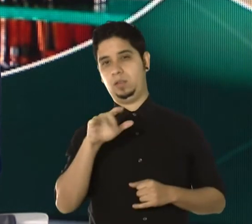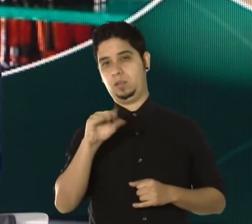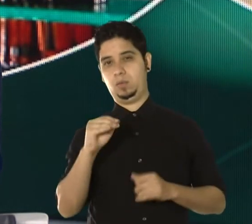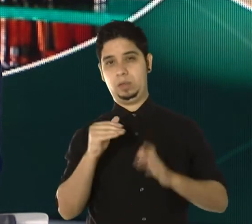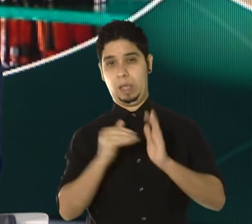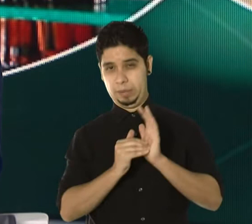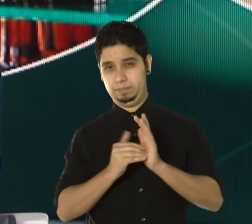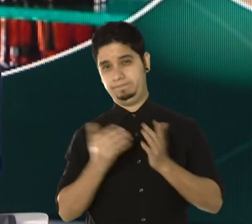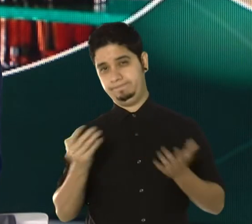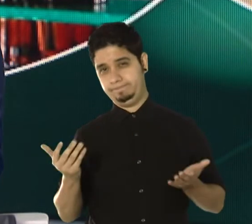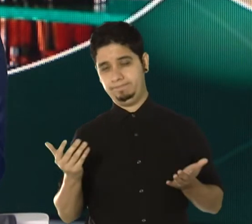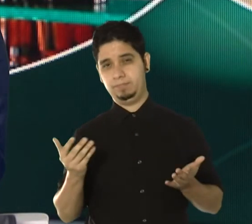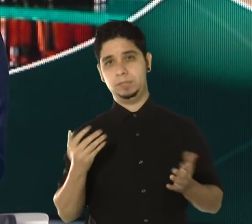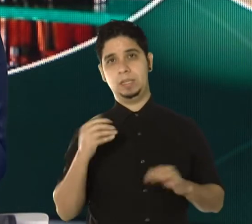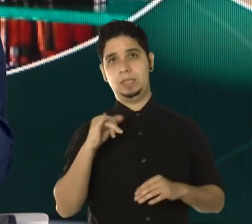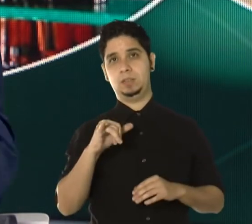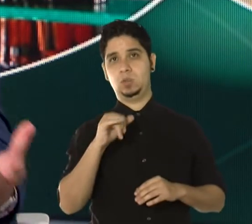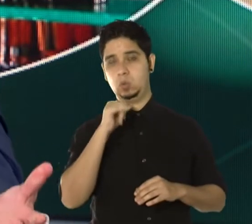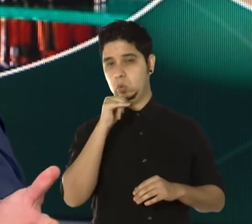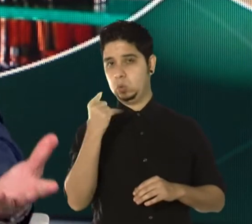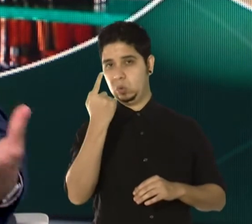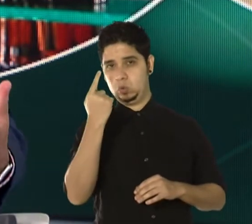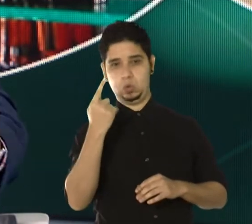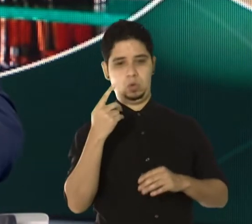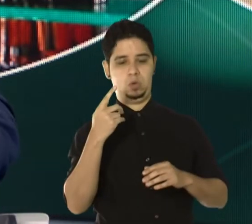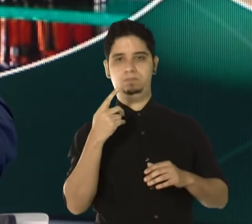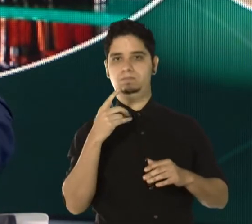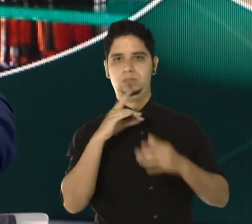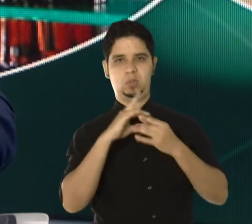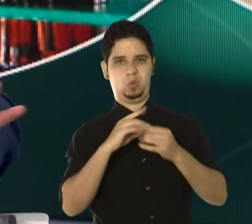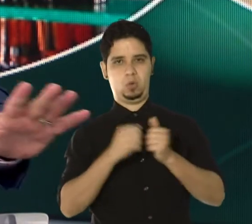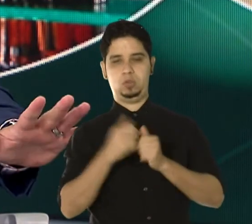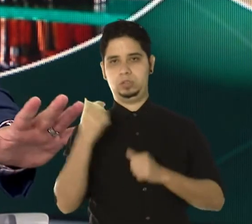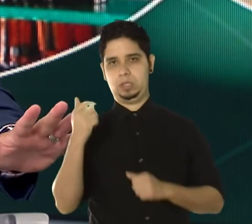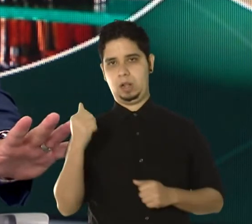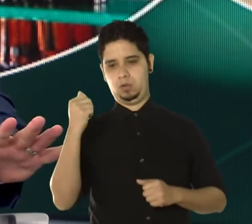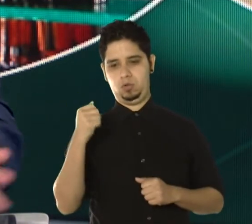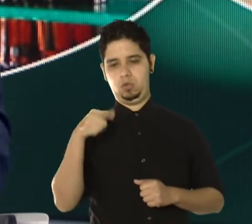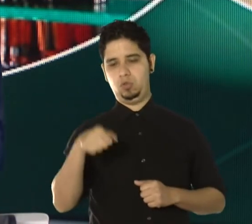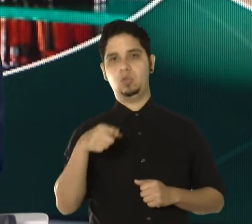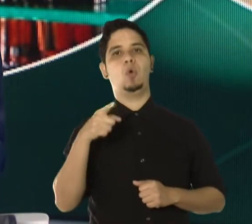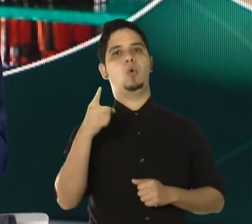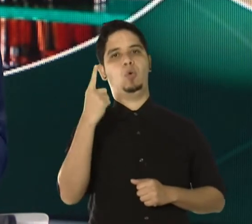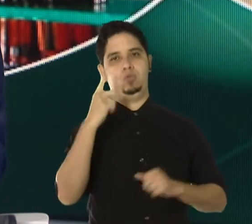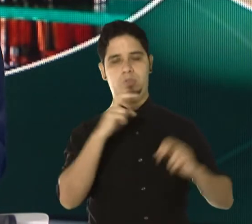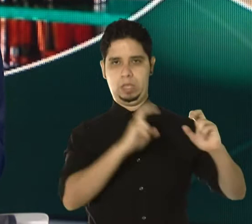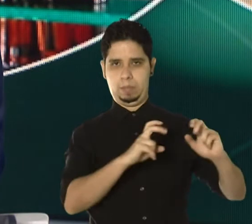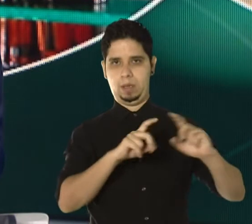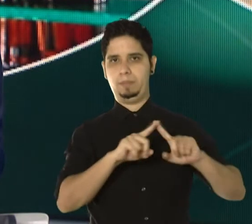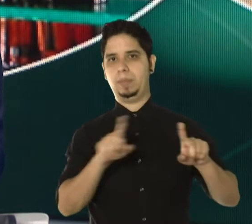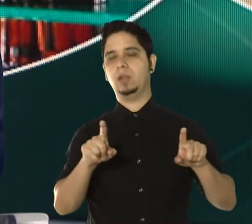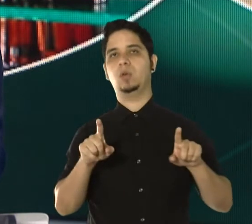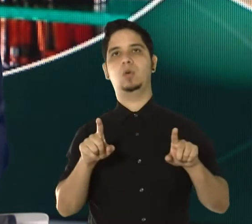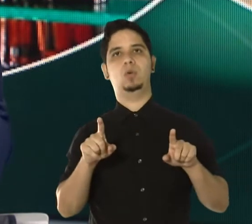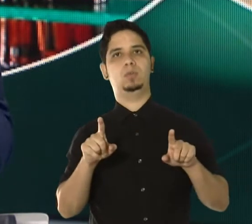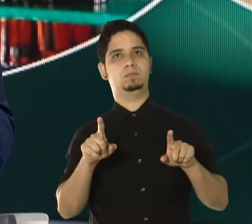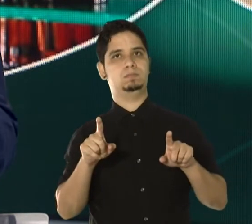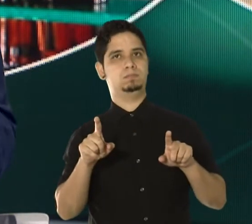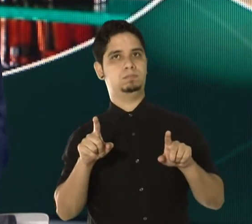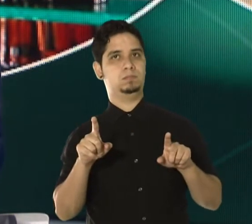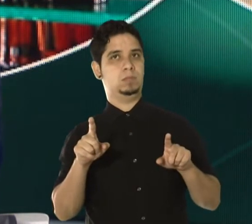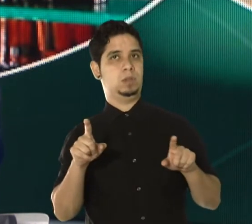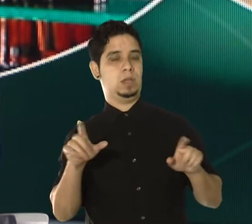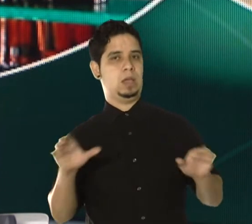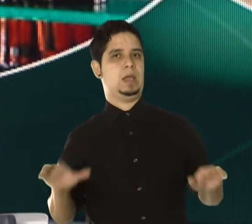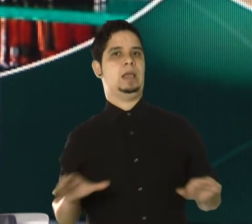¿verdad? Uh-huh. Y eso no solamente es el tema de salario, el tema de salario es un tema. Sin embargo,